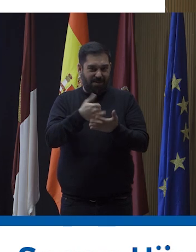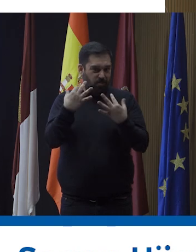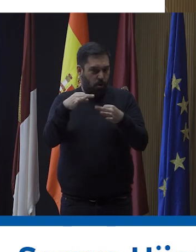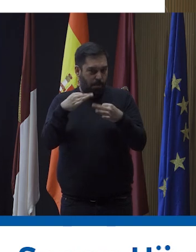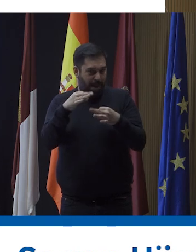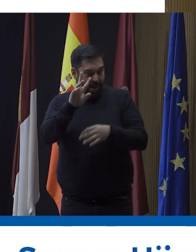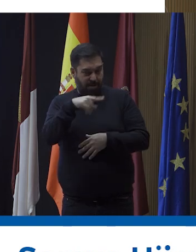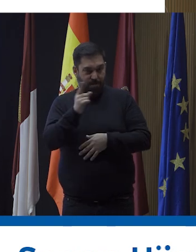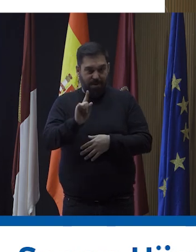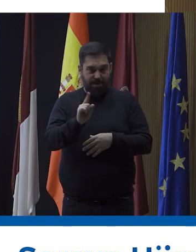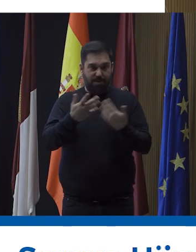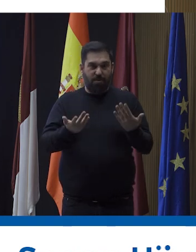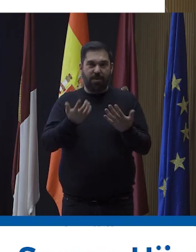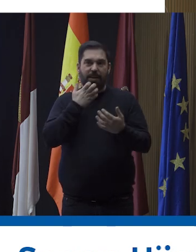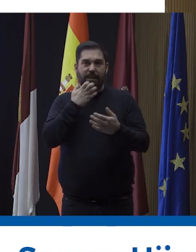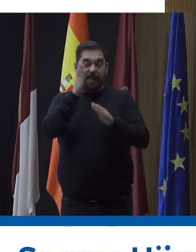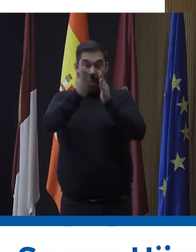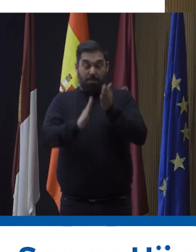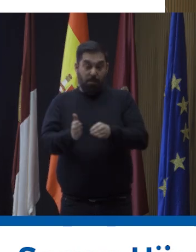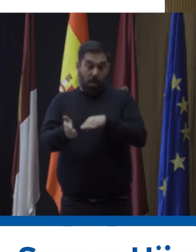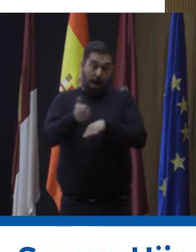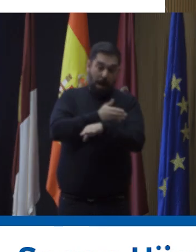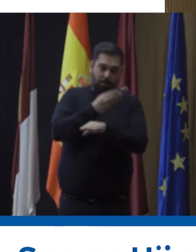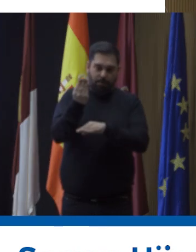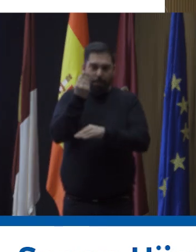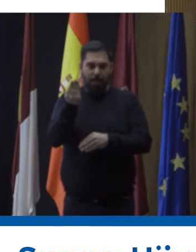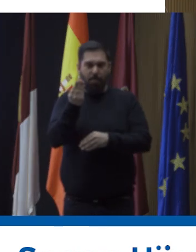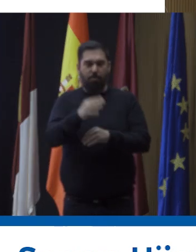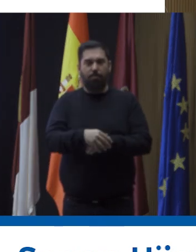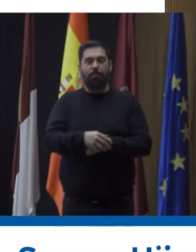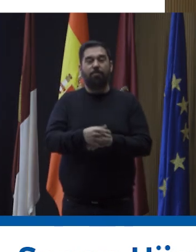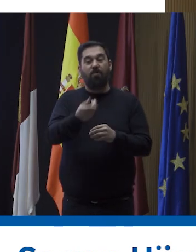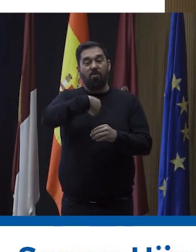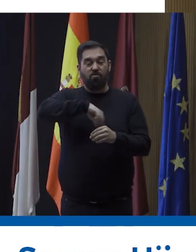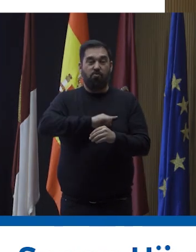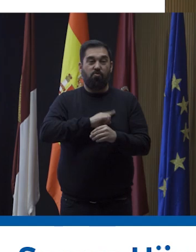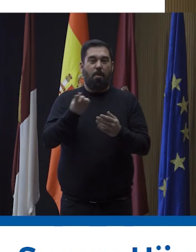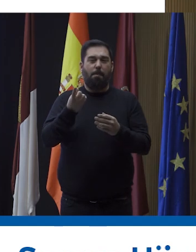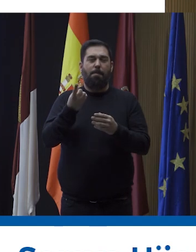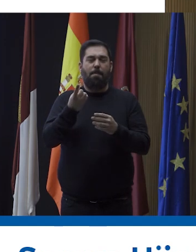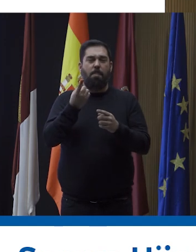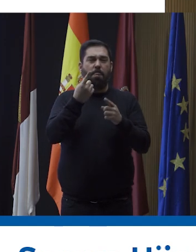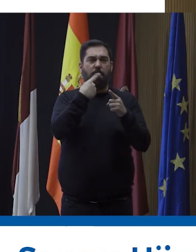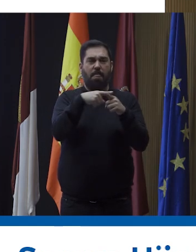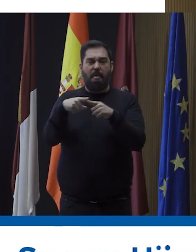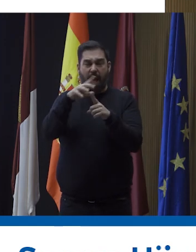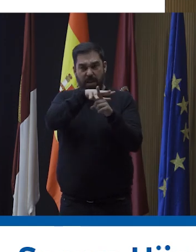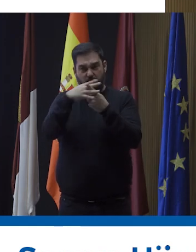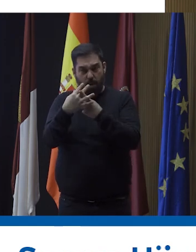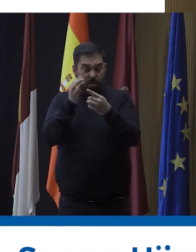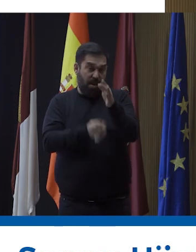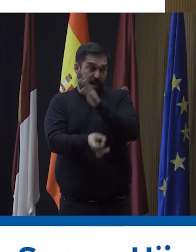normal, ¿vale? Y cuanto antes se trate, pues mejor, ¿vale? Porque iremos a atacar esos factores que hacen que